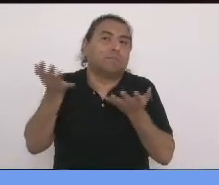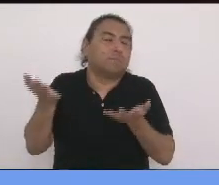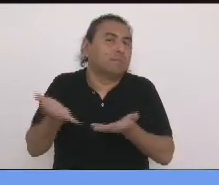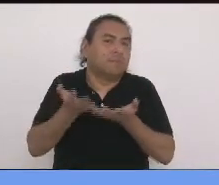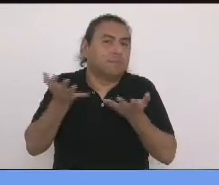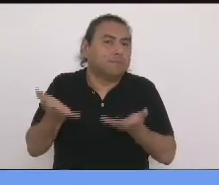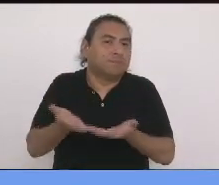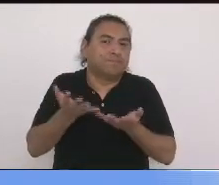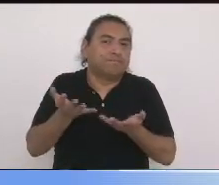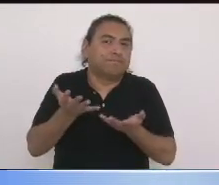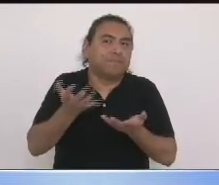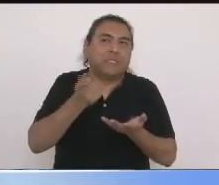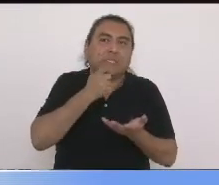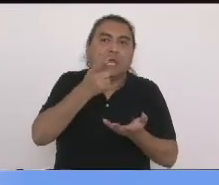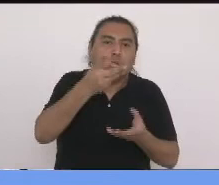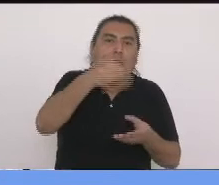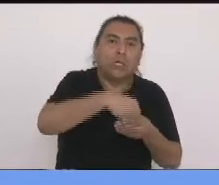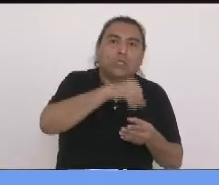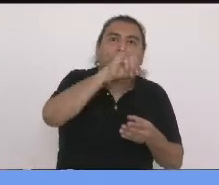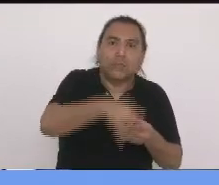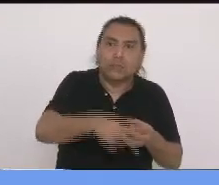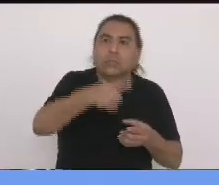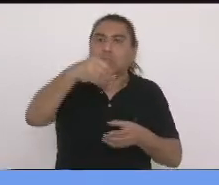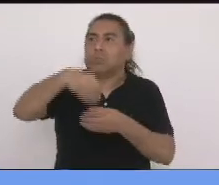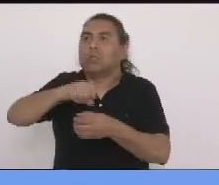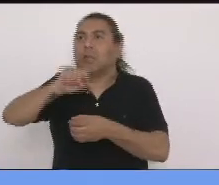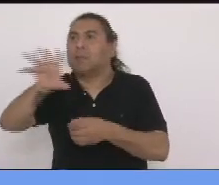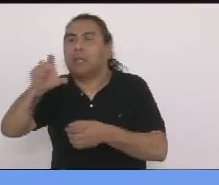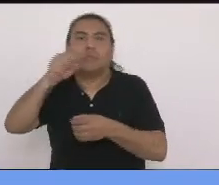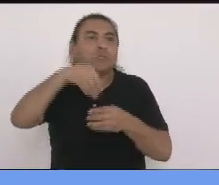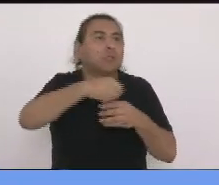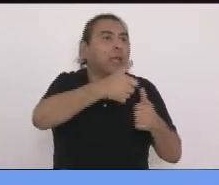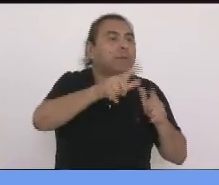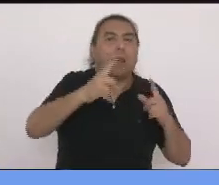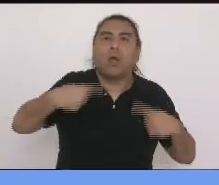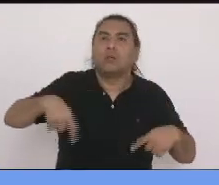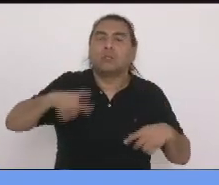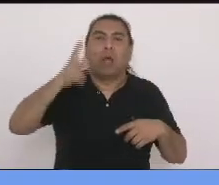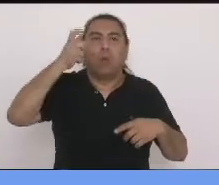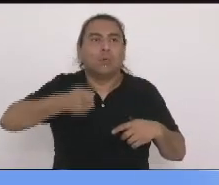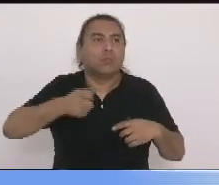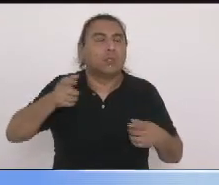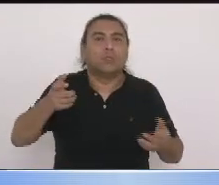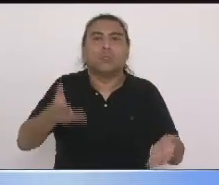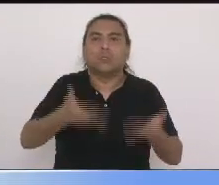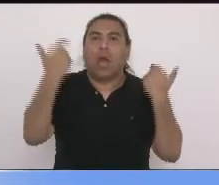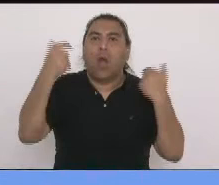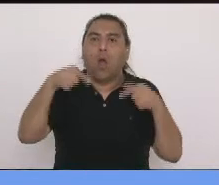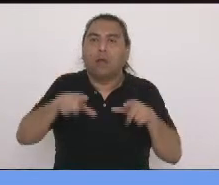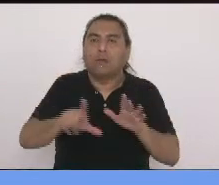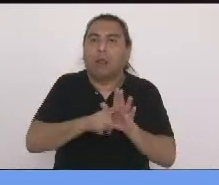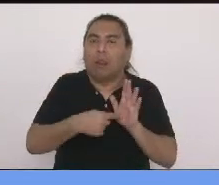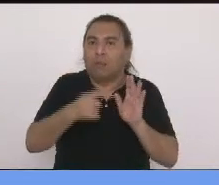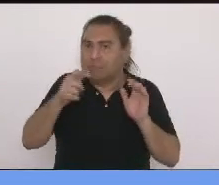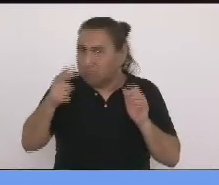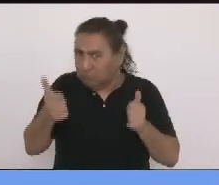corresponde o no corresponde en este momento que la corte haya sacado en este momento este fallo pero sí